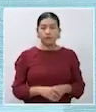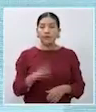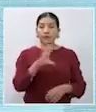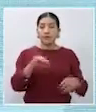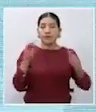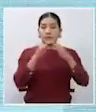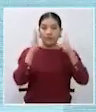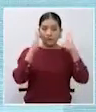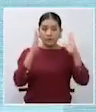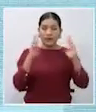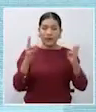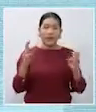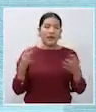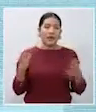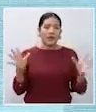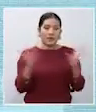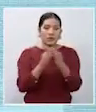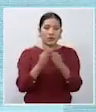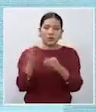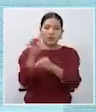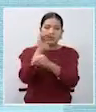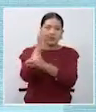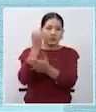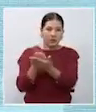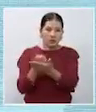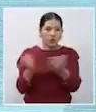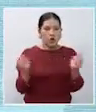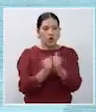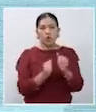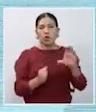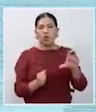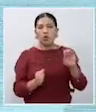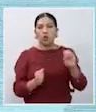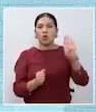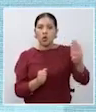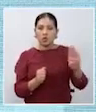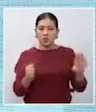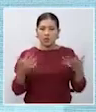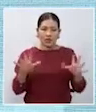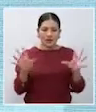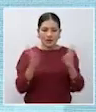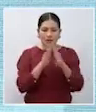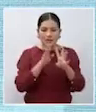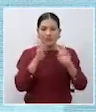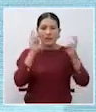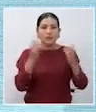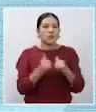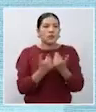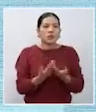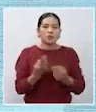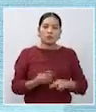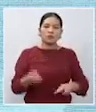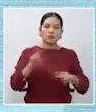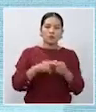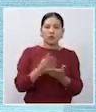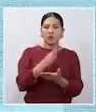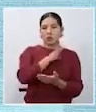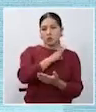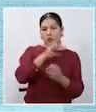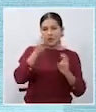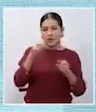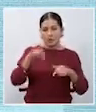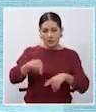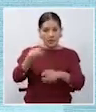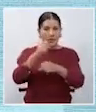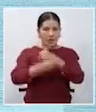Atención que la reunión entre el Ministerio de Economía y la Central Obrera Boliviana para abordar precisamente el tema del incremento salarial para esta